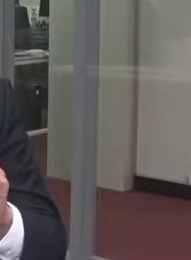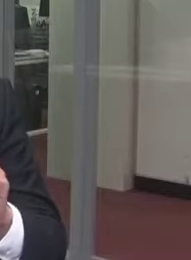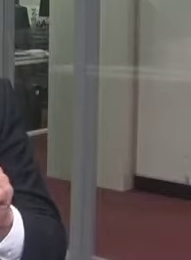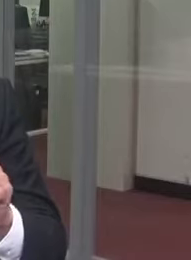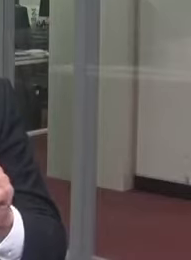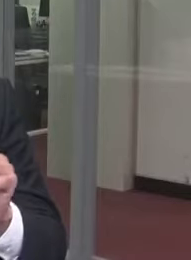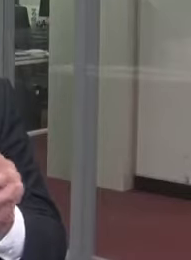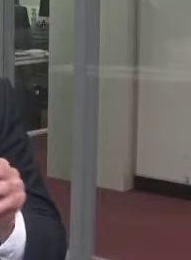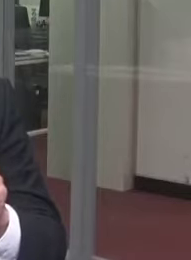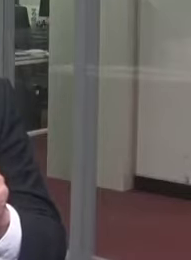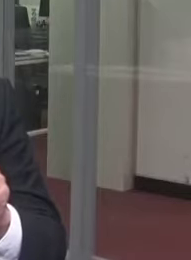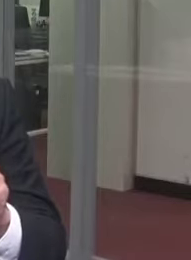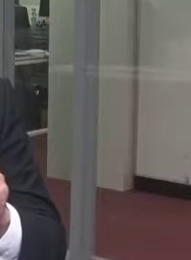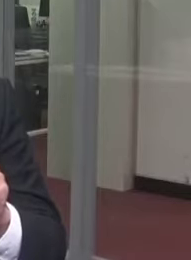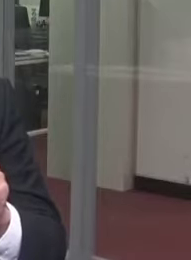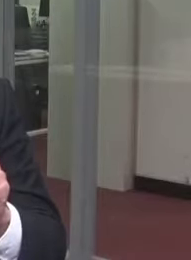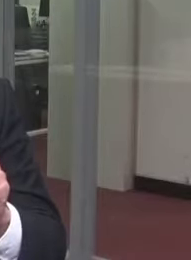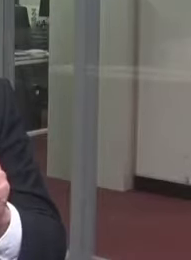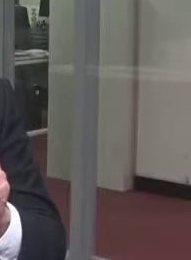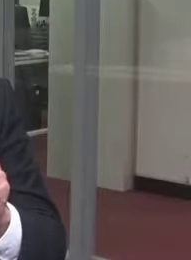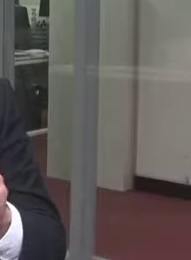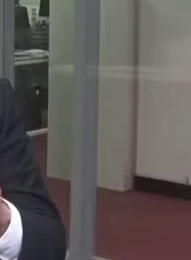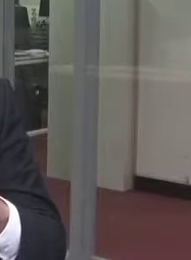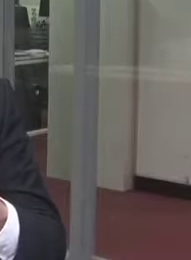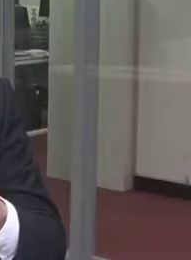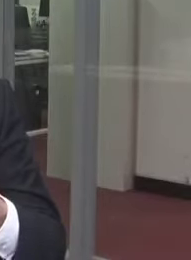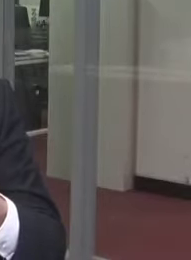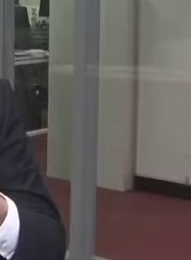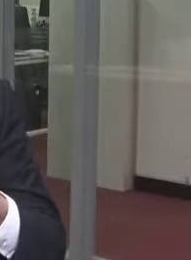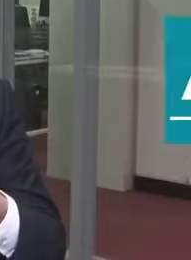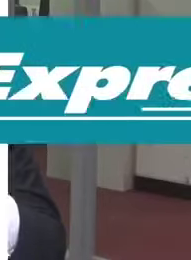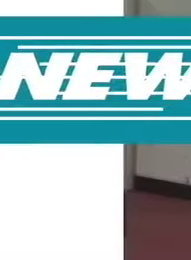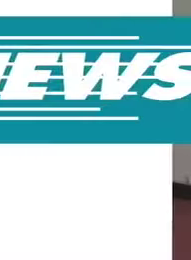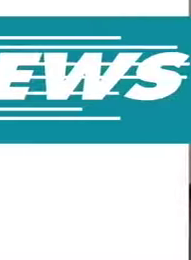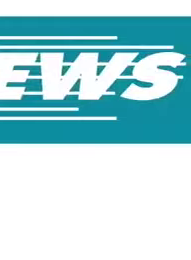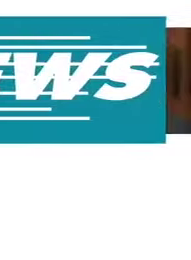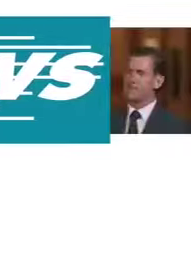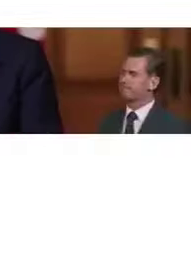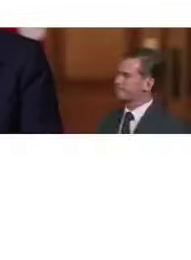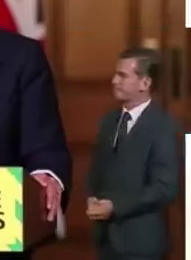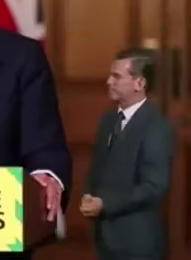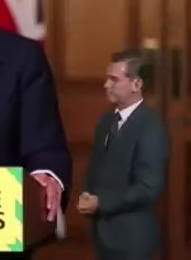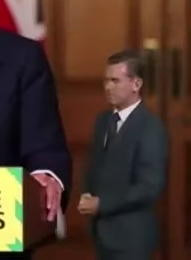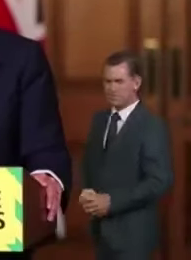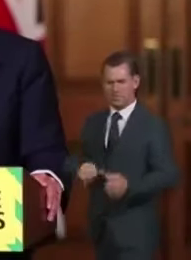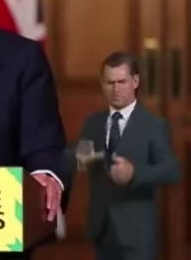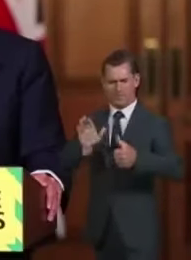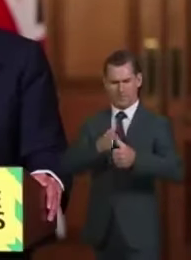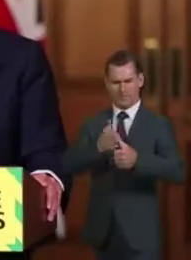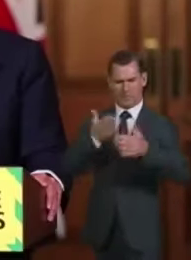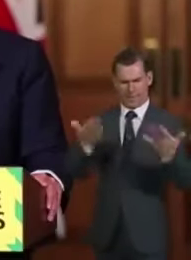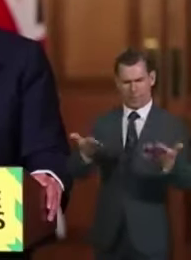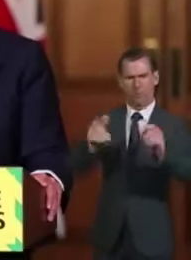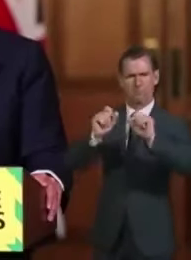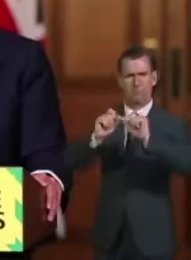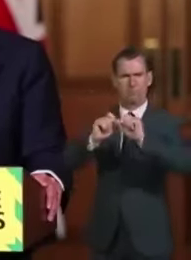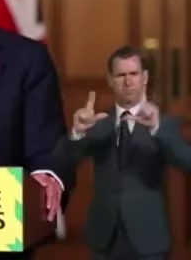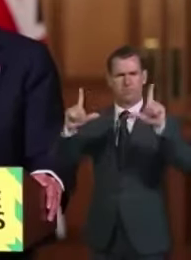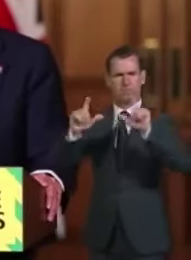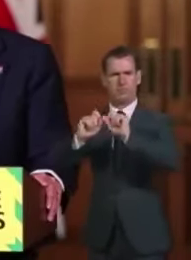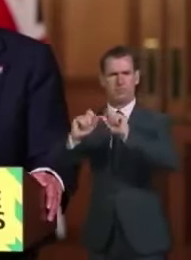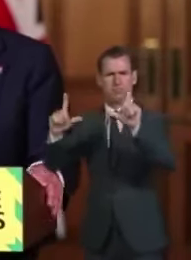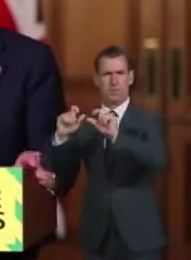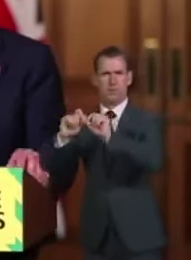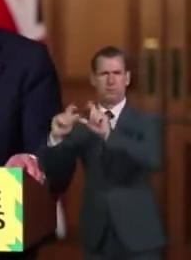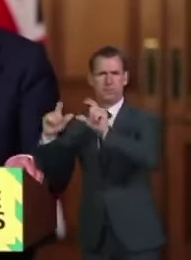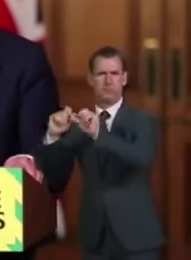para la aplicación de seguimiento y rastreo de nh s aquí se lo contamos la aplicación en hs de el